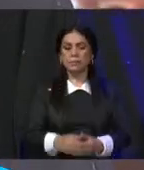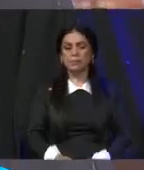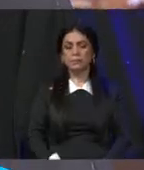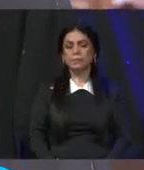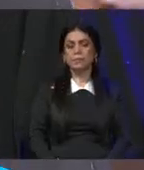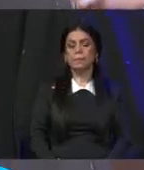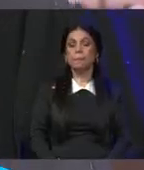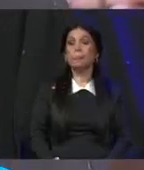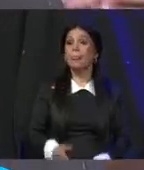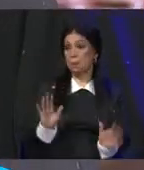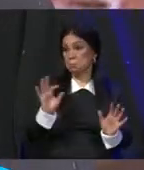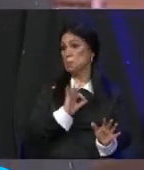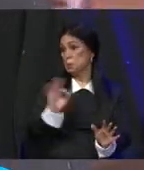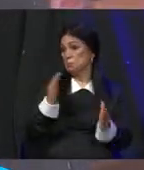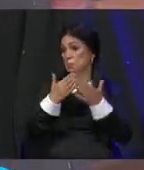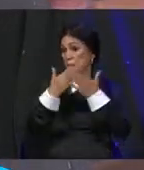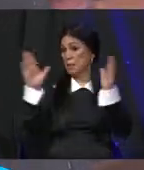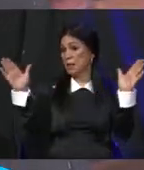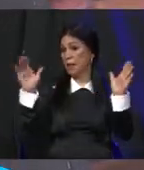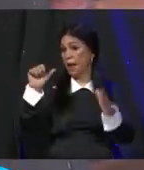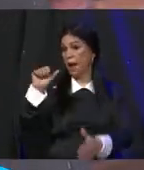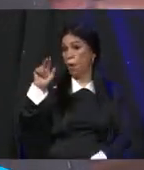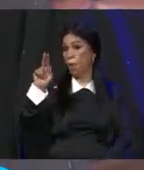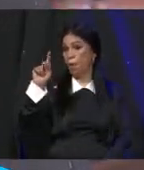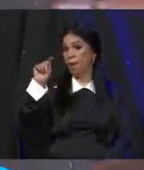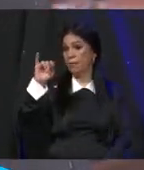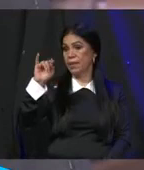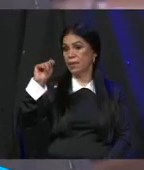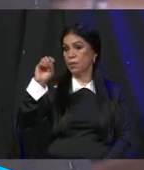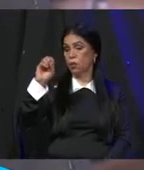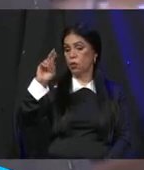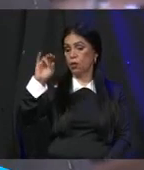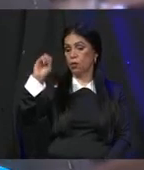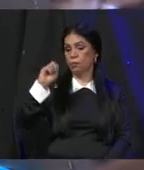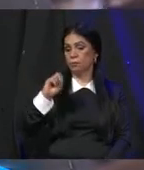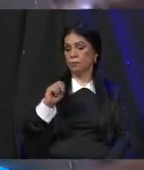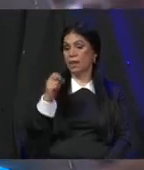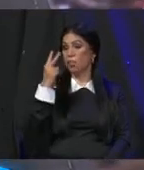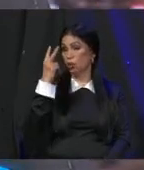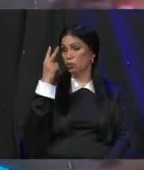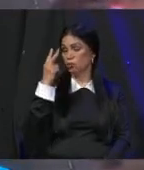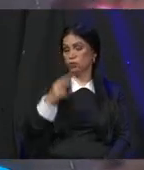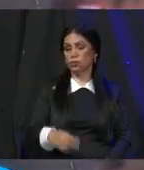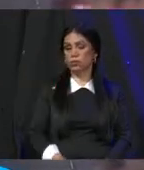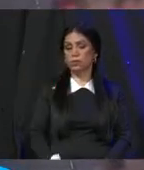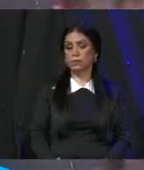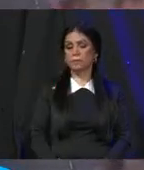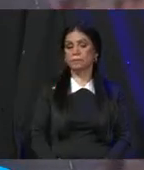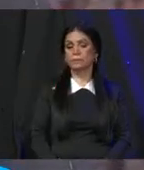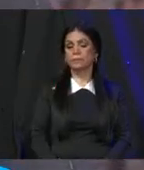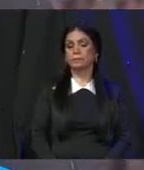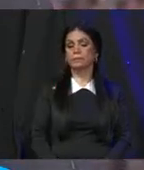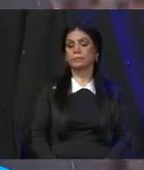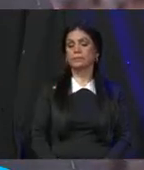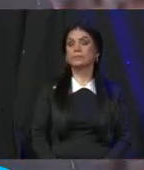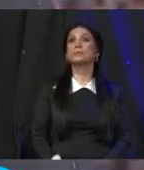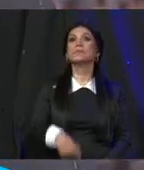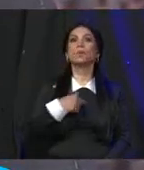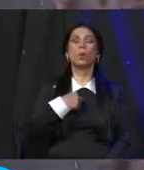total, nos abrieron el auditorio. Y cuando nos abren el auditorio, me dicen, tienes que hacer dos funciones en un día, en un lugar de 10,000